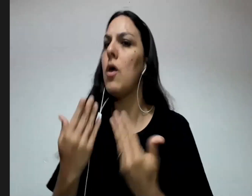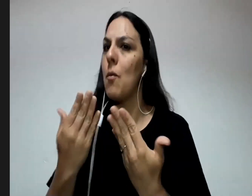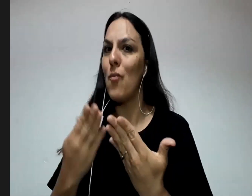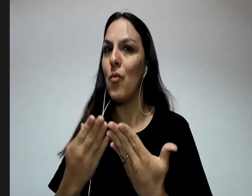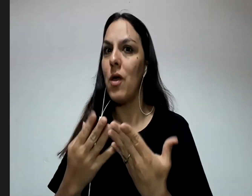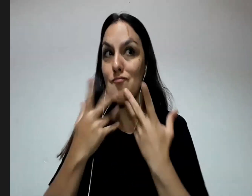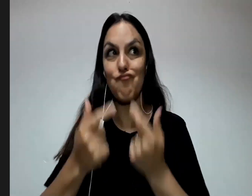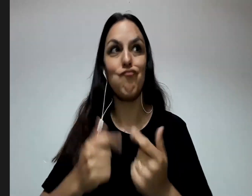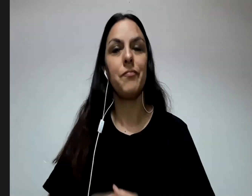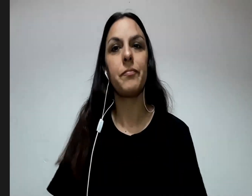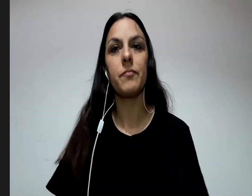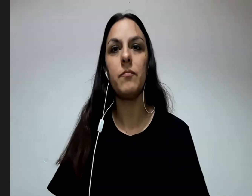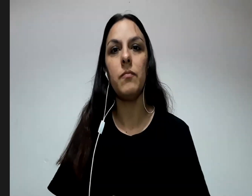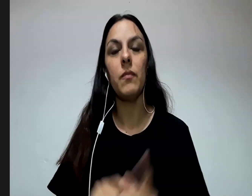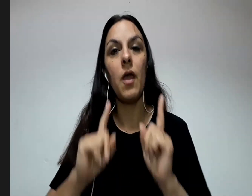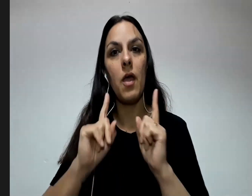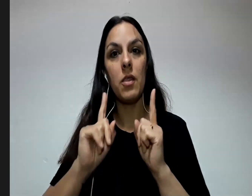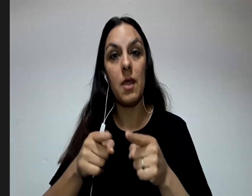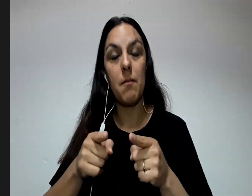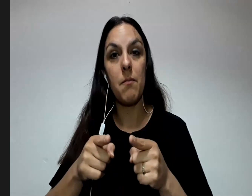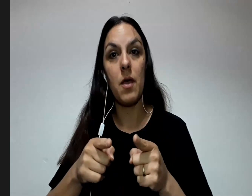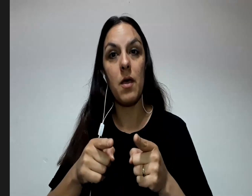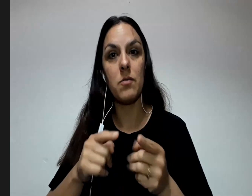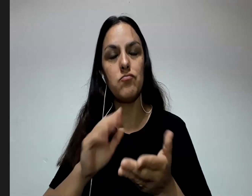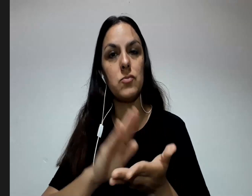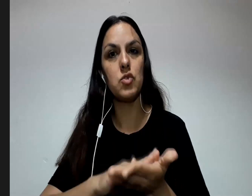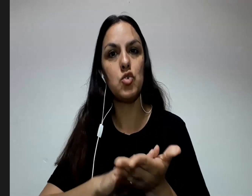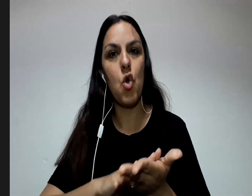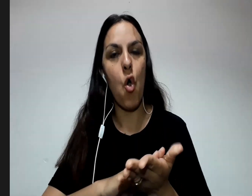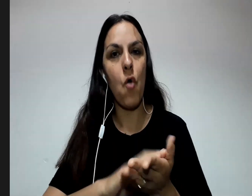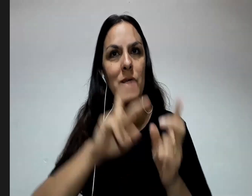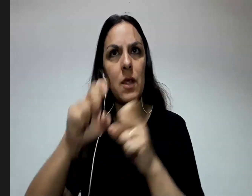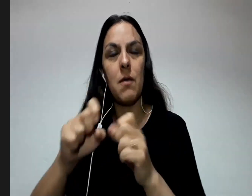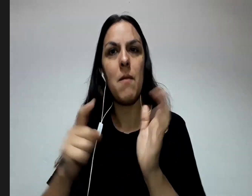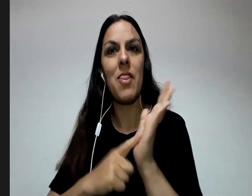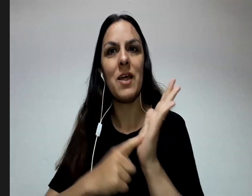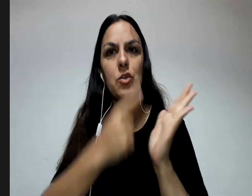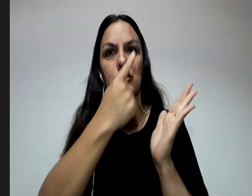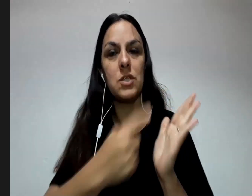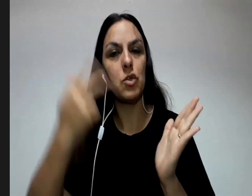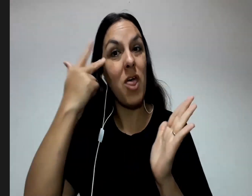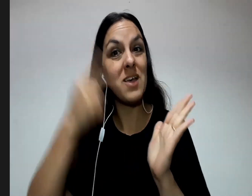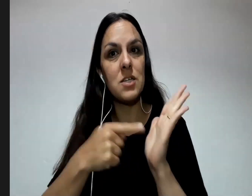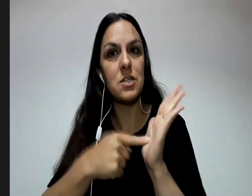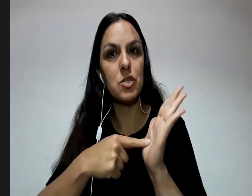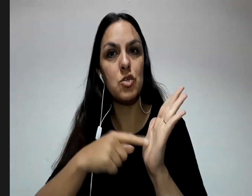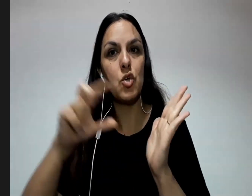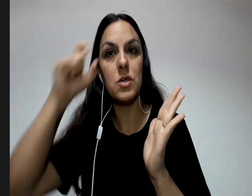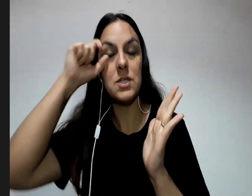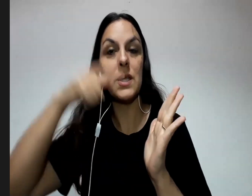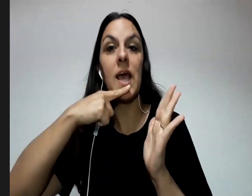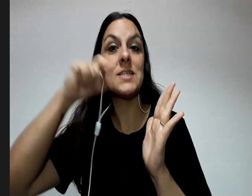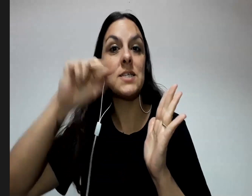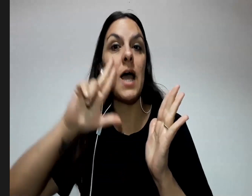Sí. Después acá, con referencia a esto del decreto 118, César Peralta dice que hace unos